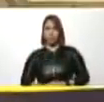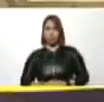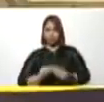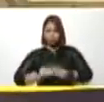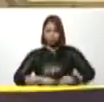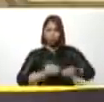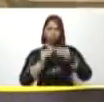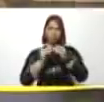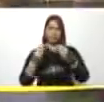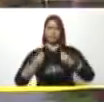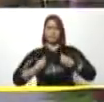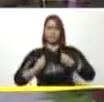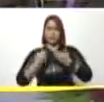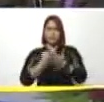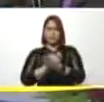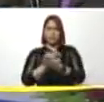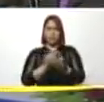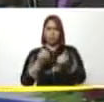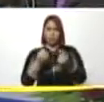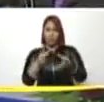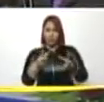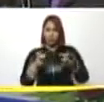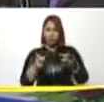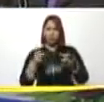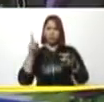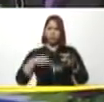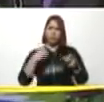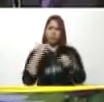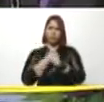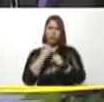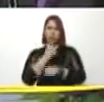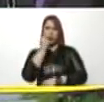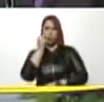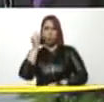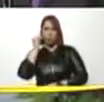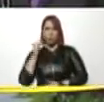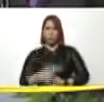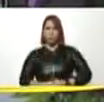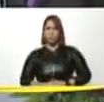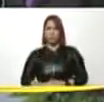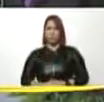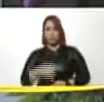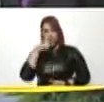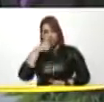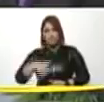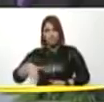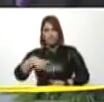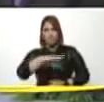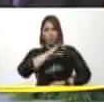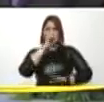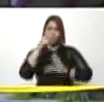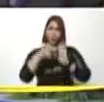recuperar la vida económica y el ingreso de los trabajadores, de las trabajadoras, del pueblo en general.